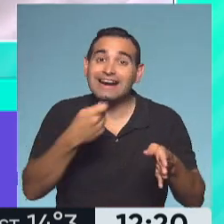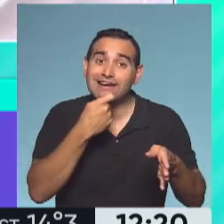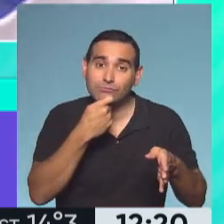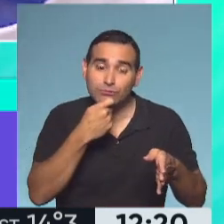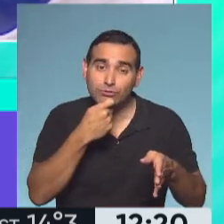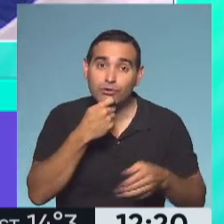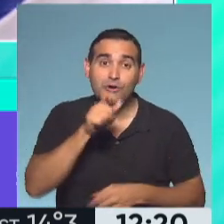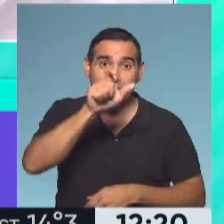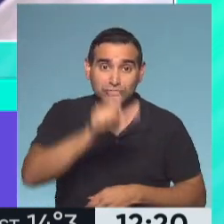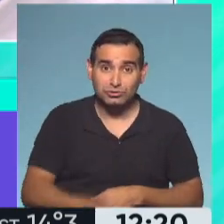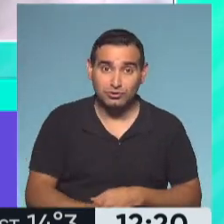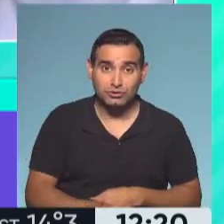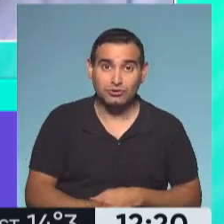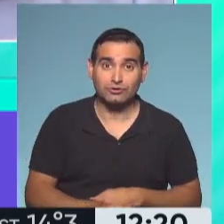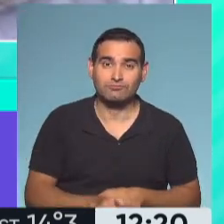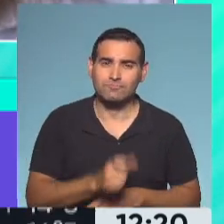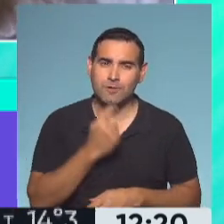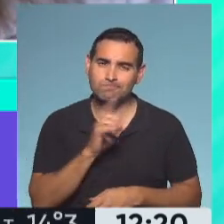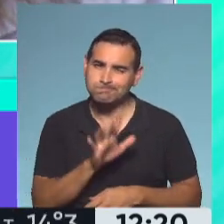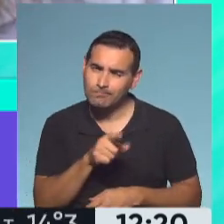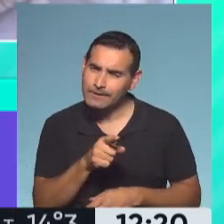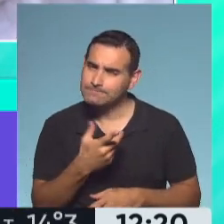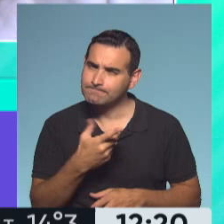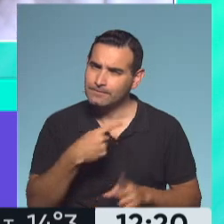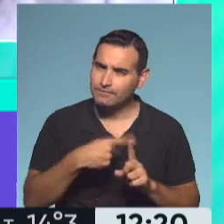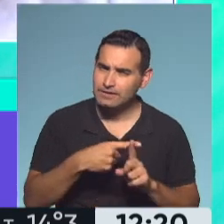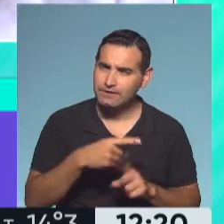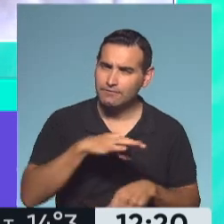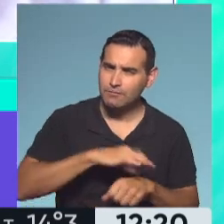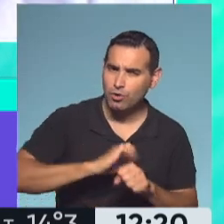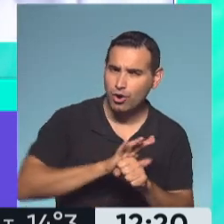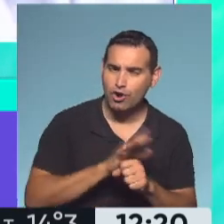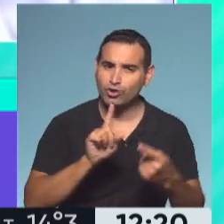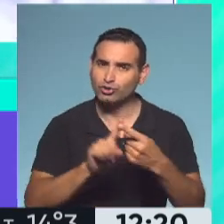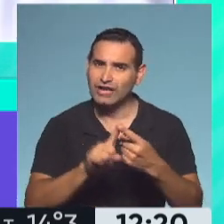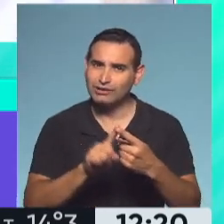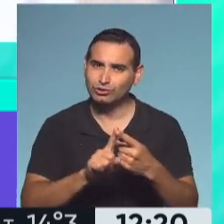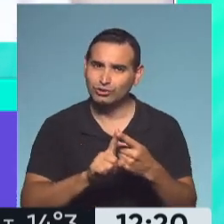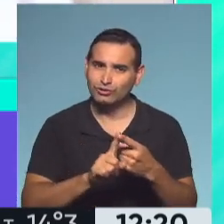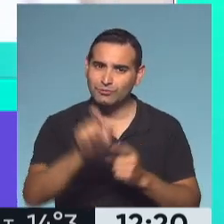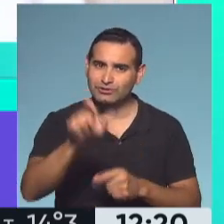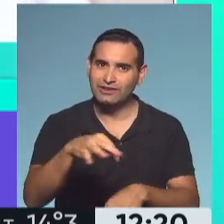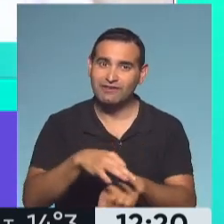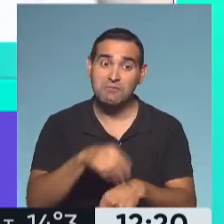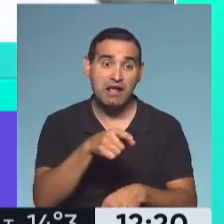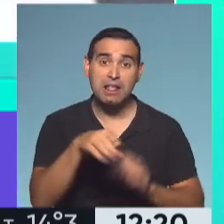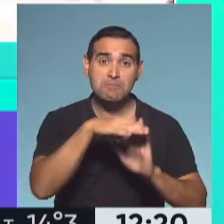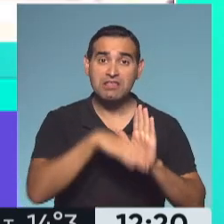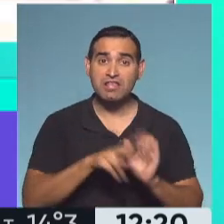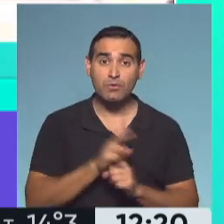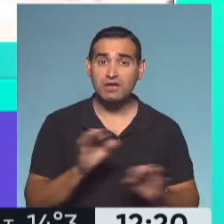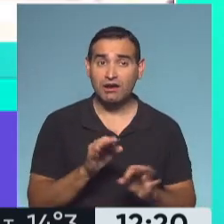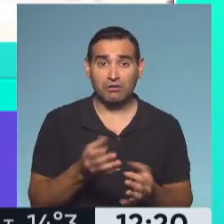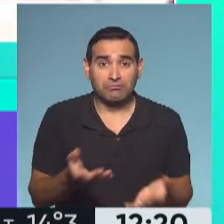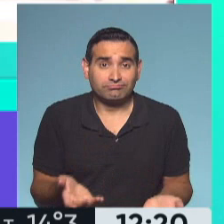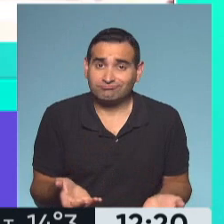individuo, posiblemente caso sospechoso, ¿no es cierto?, contacto estrecho de un caso sospechoso, no toma las medidas de cuidado,